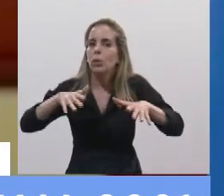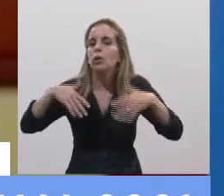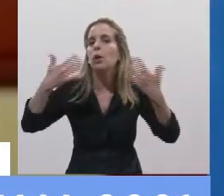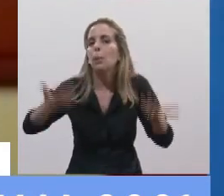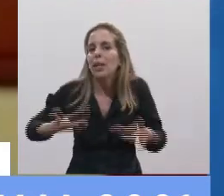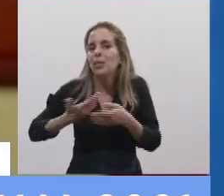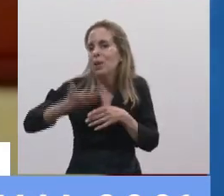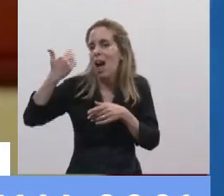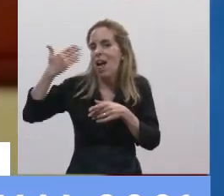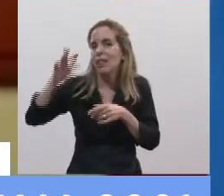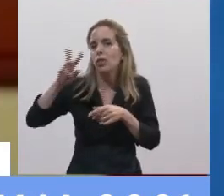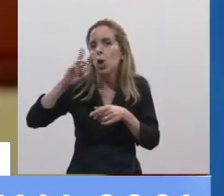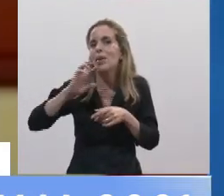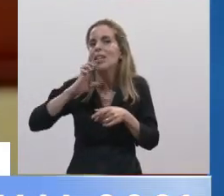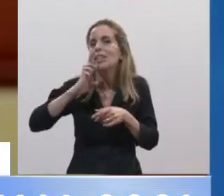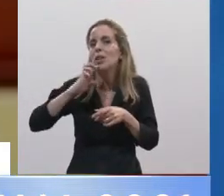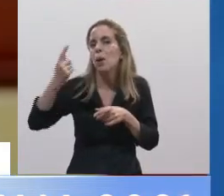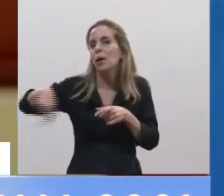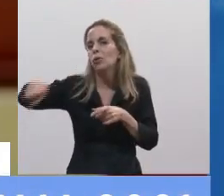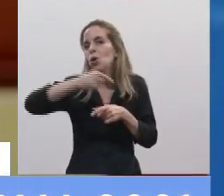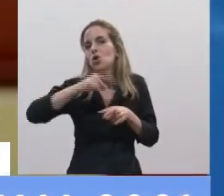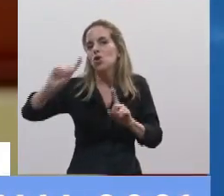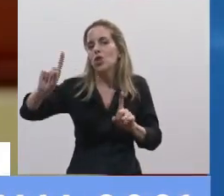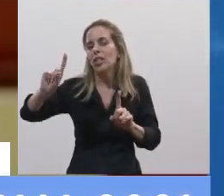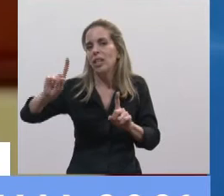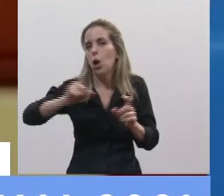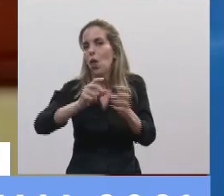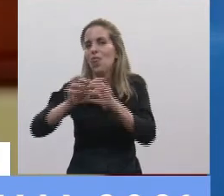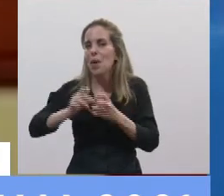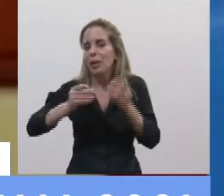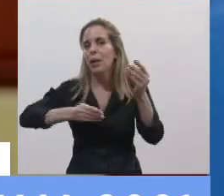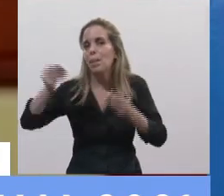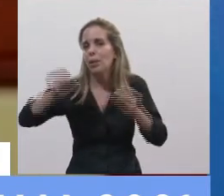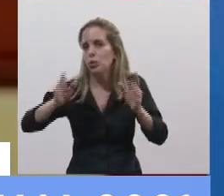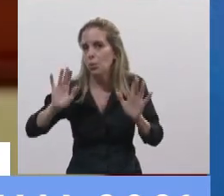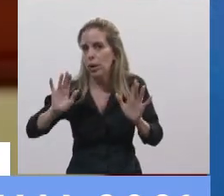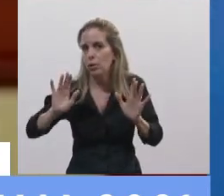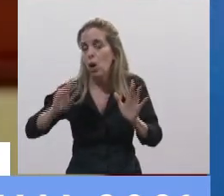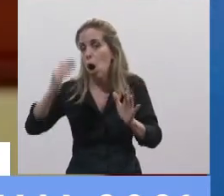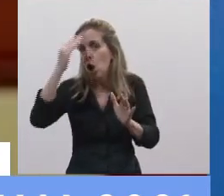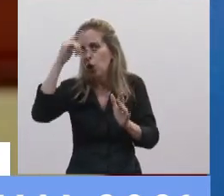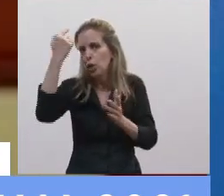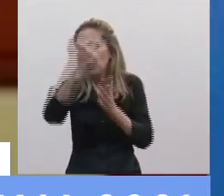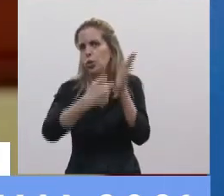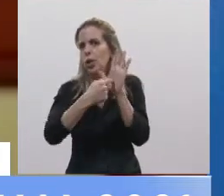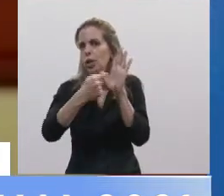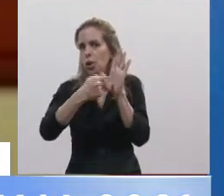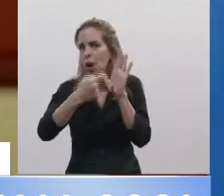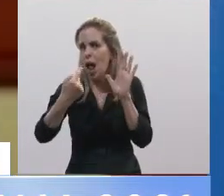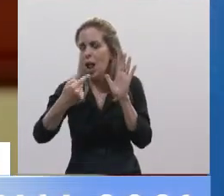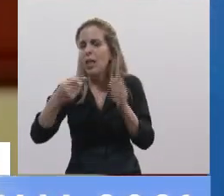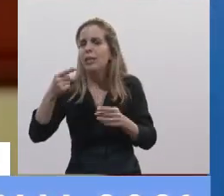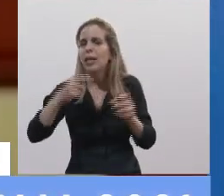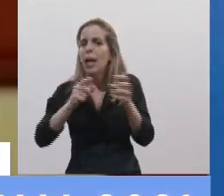el presupuesto aquel hace un año. Pero el tratamiento de los presupuestos, según nuestra Constitución, es una atribución del Congreso,